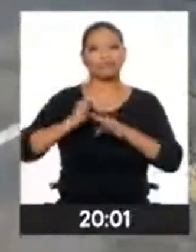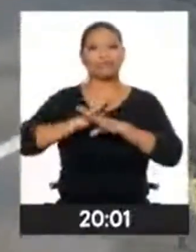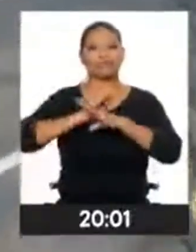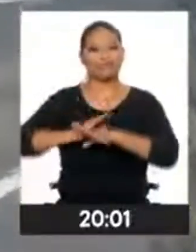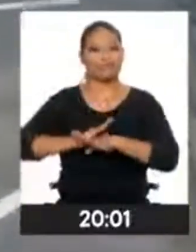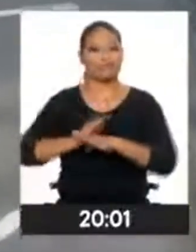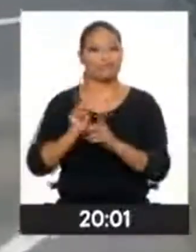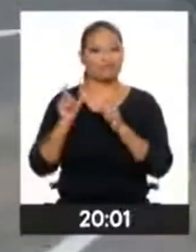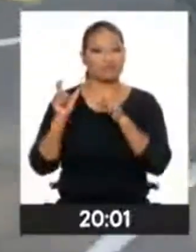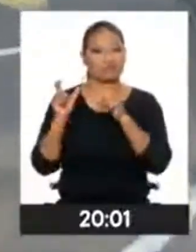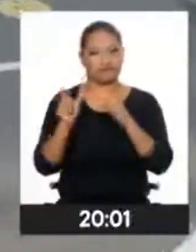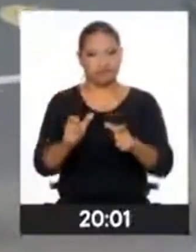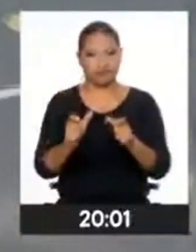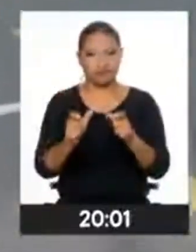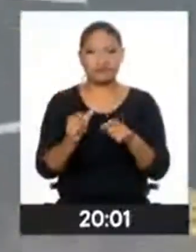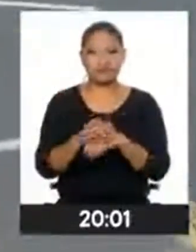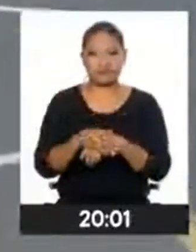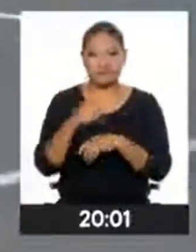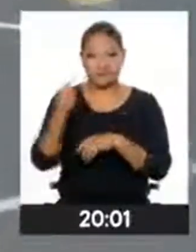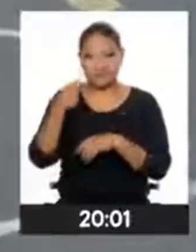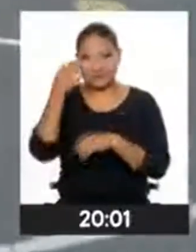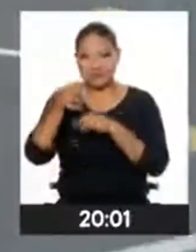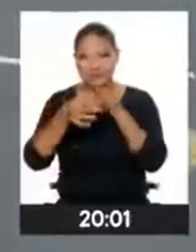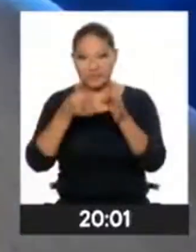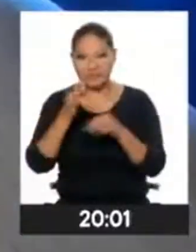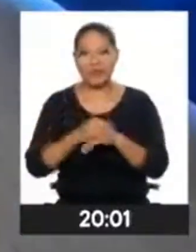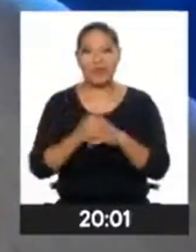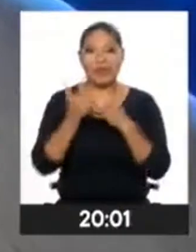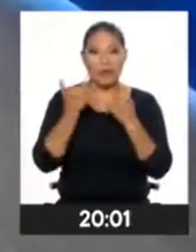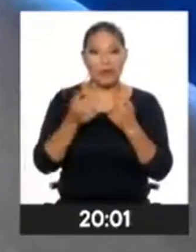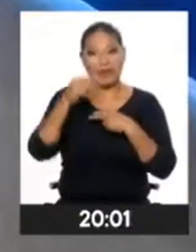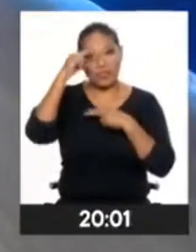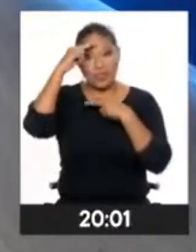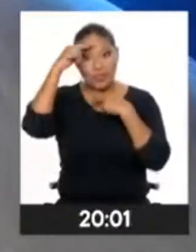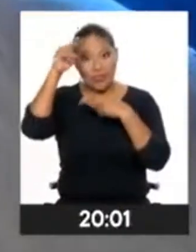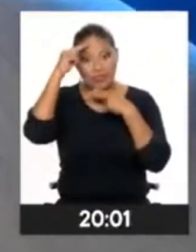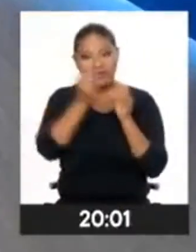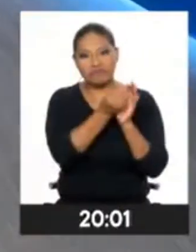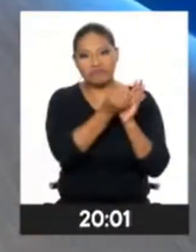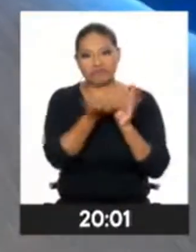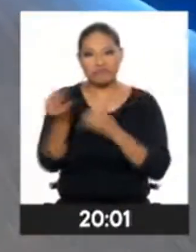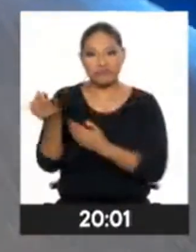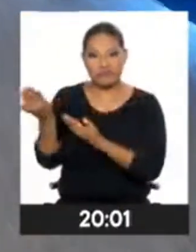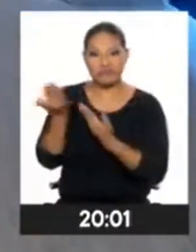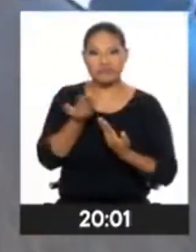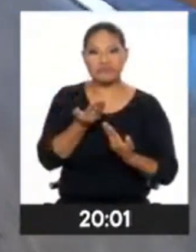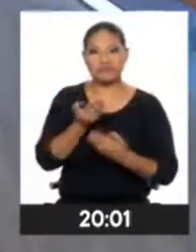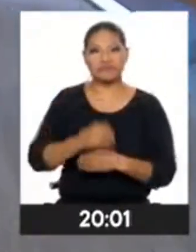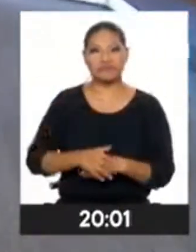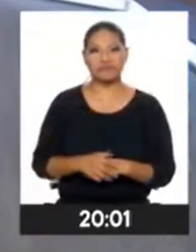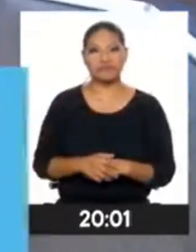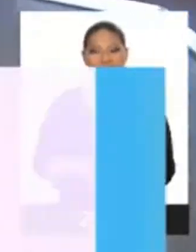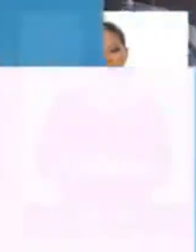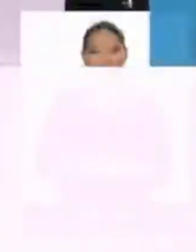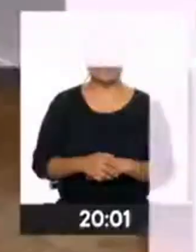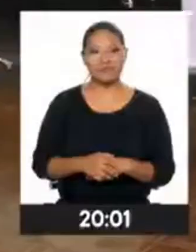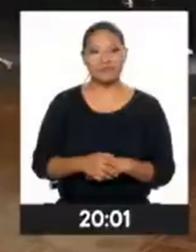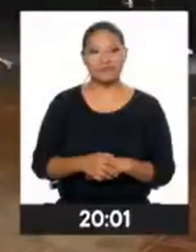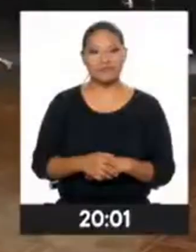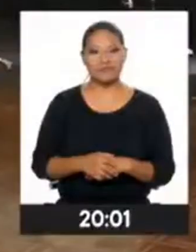eso y más se lo ampliamos en instantes. Ahora es momento de ver las noticias más relevantes, nuestros titulares. Adelante.